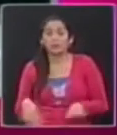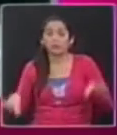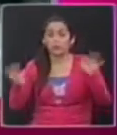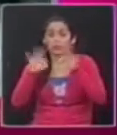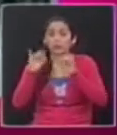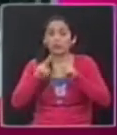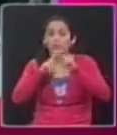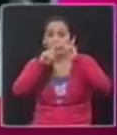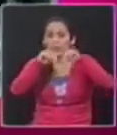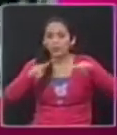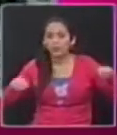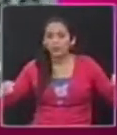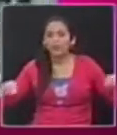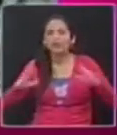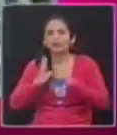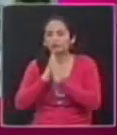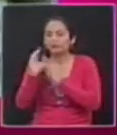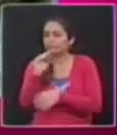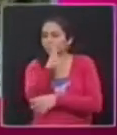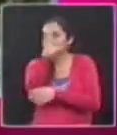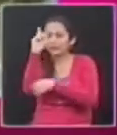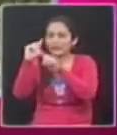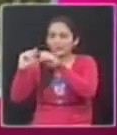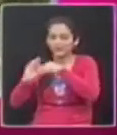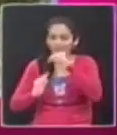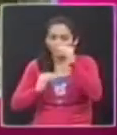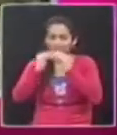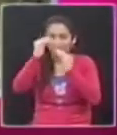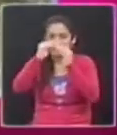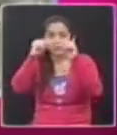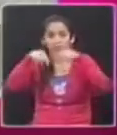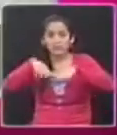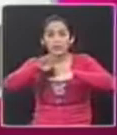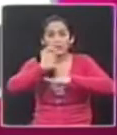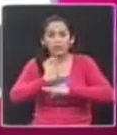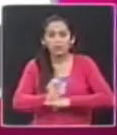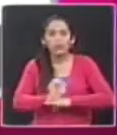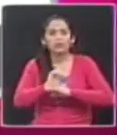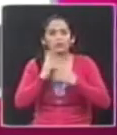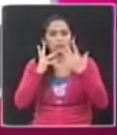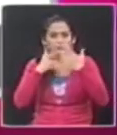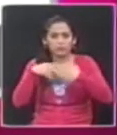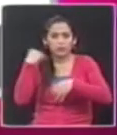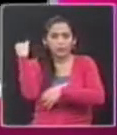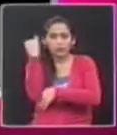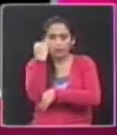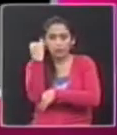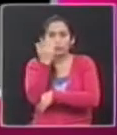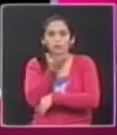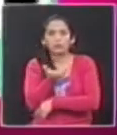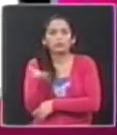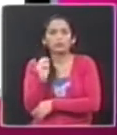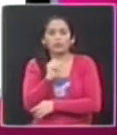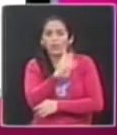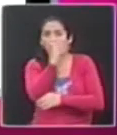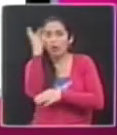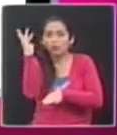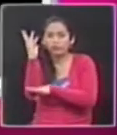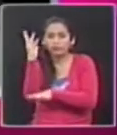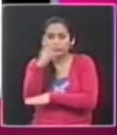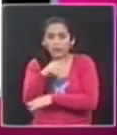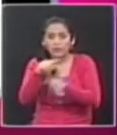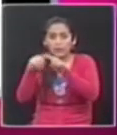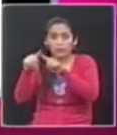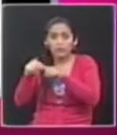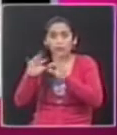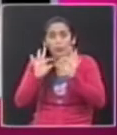la utilización de los materiales sostenibles. Ahora, en nuestro país existen industrias forestales sostenibles, Juan Carlos. Sí,